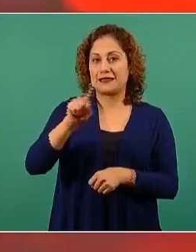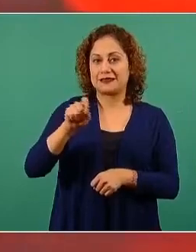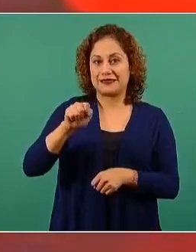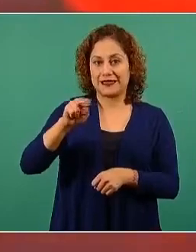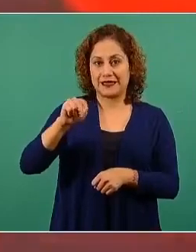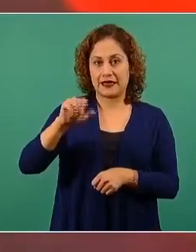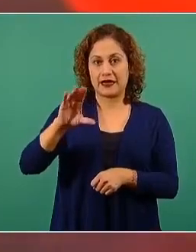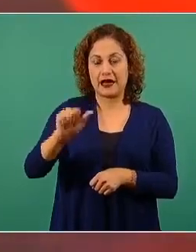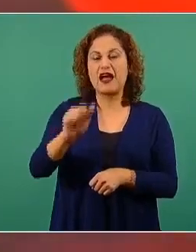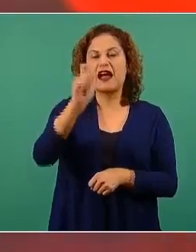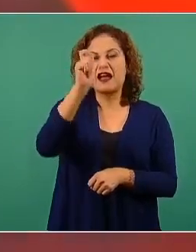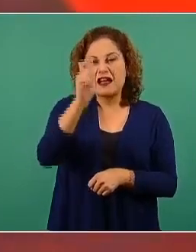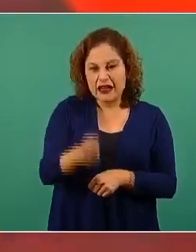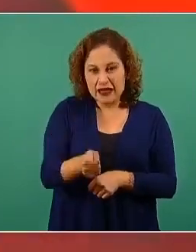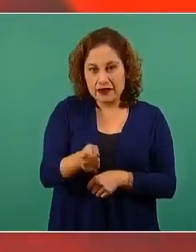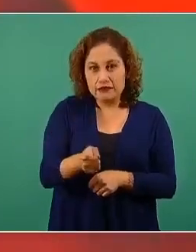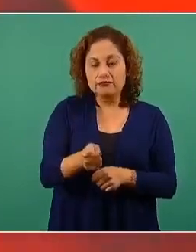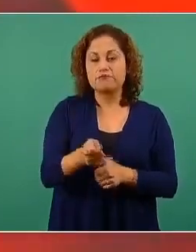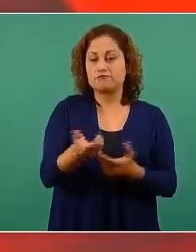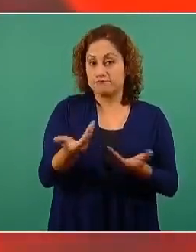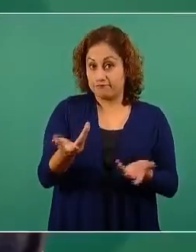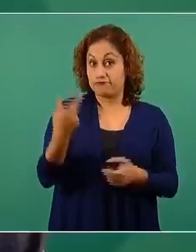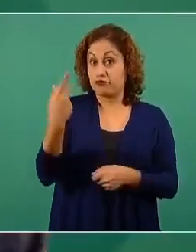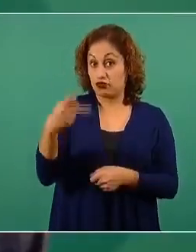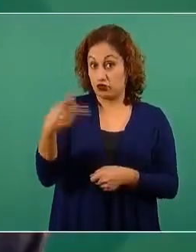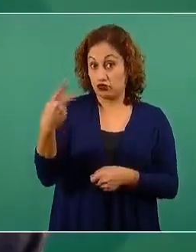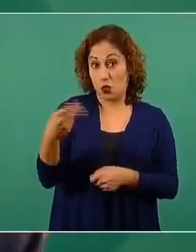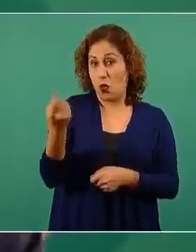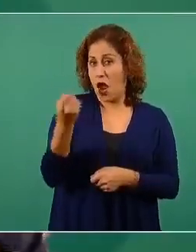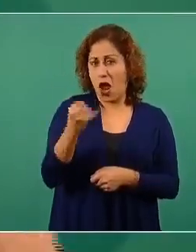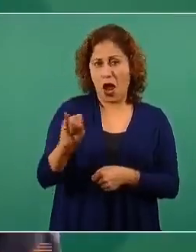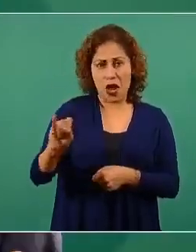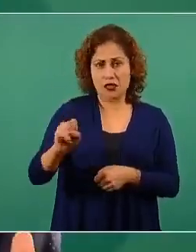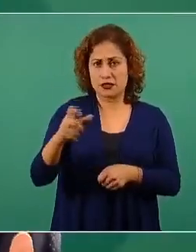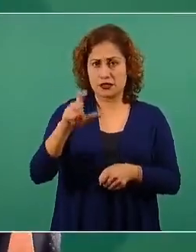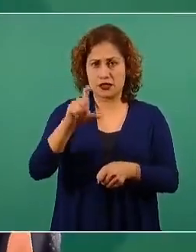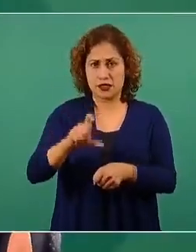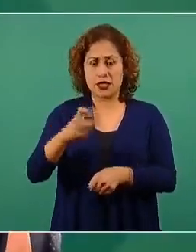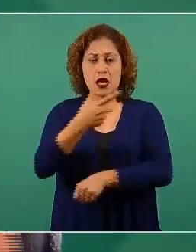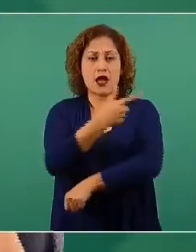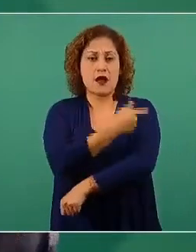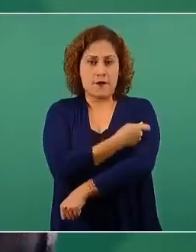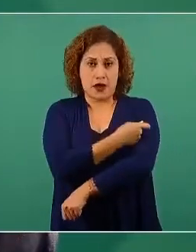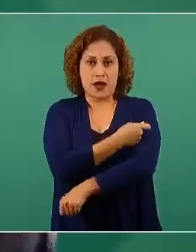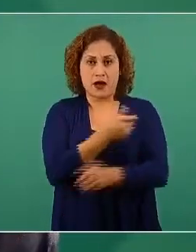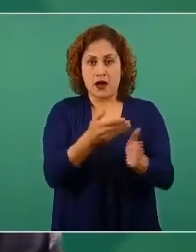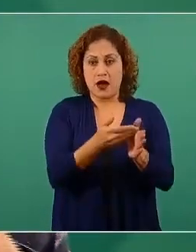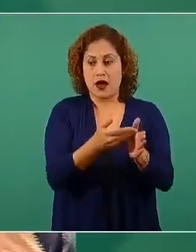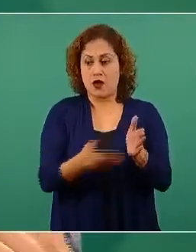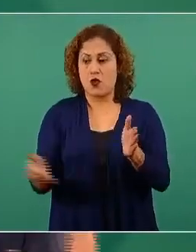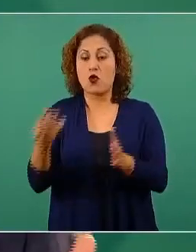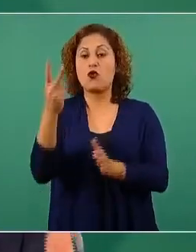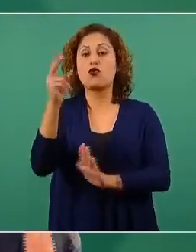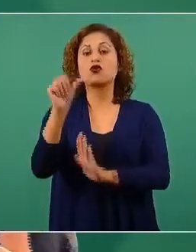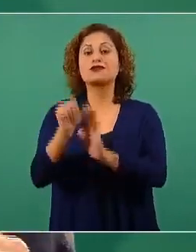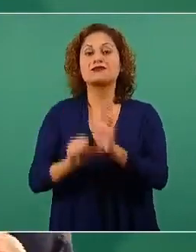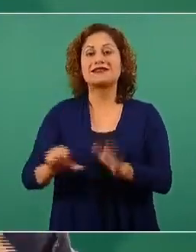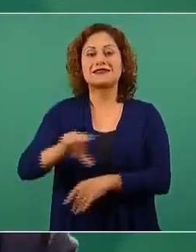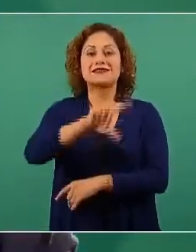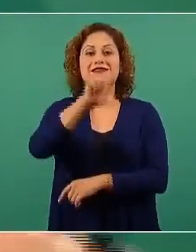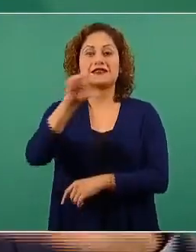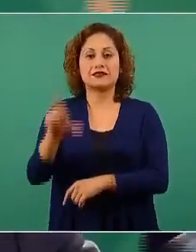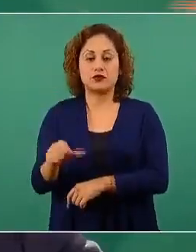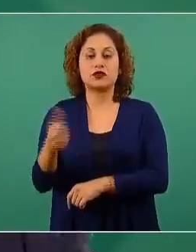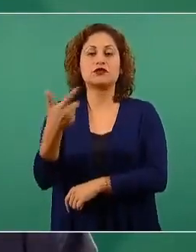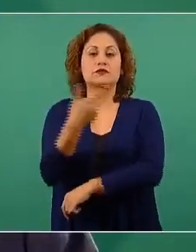Astra, por sus características específicas, se pone 8 semanas después, es decir, 2 meses después de la primera